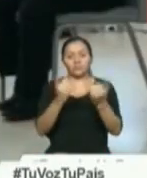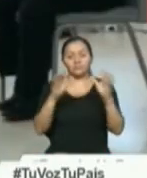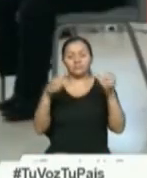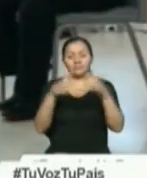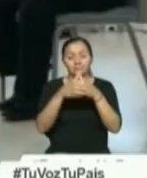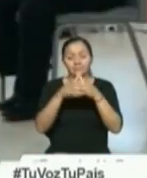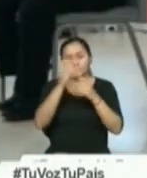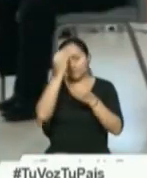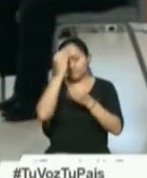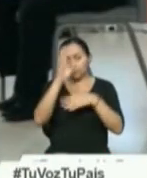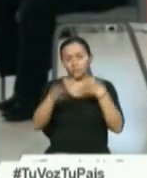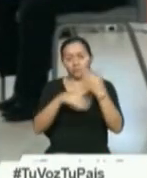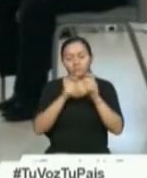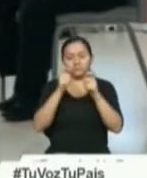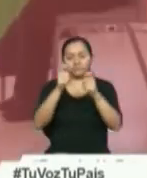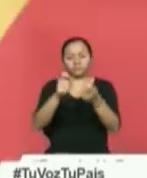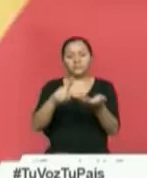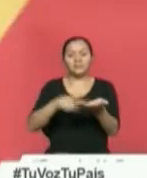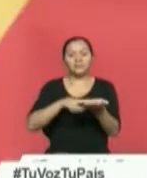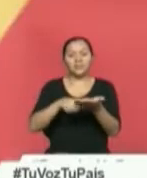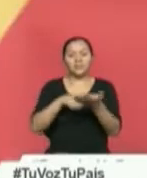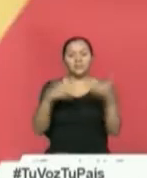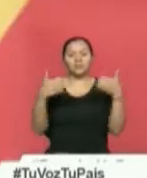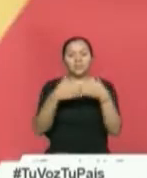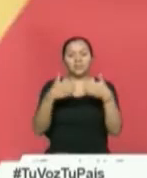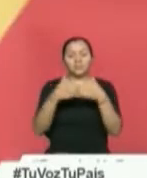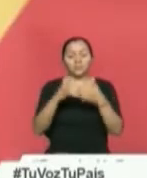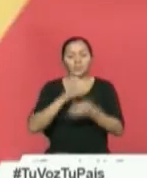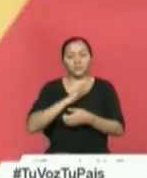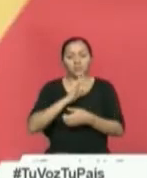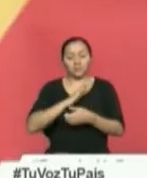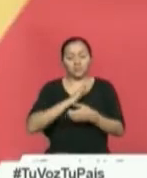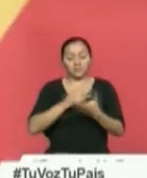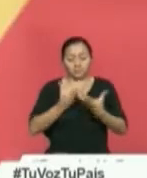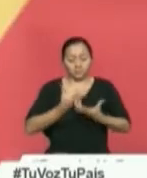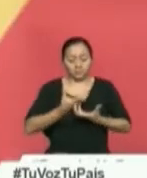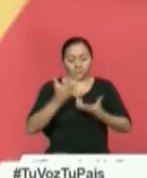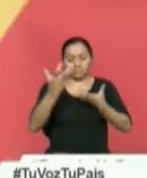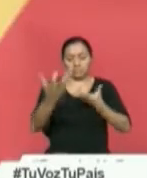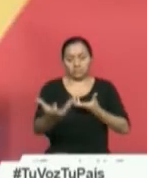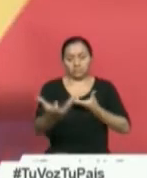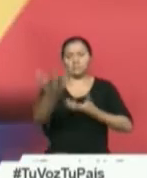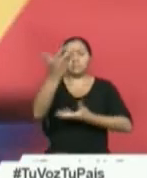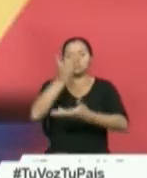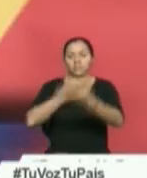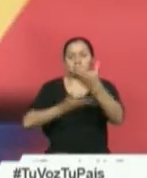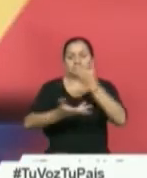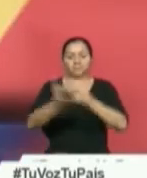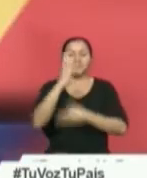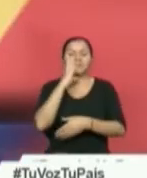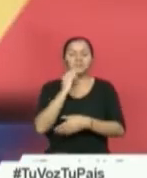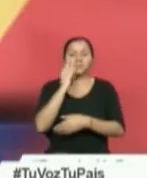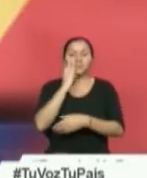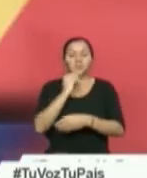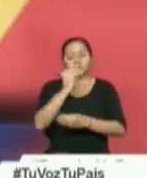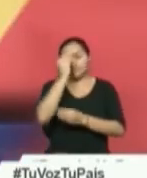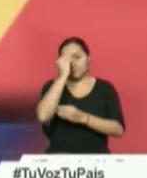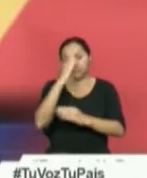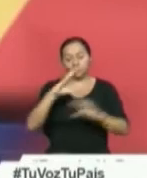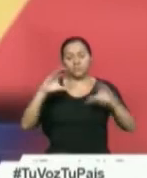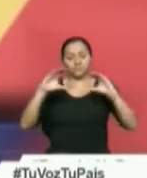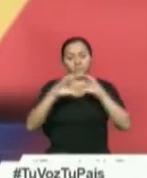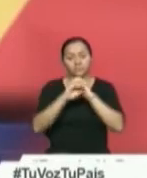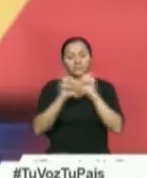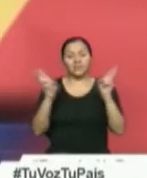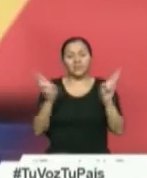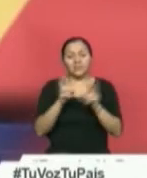entrega de la información, la reunión con los equipos técnicos seguramente para intercambiar experiencias, porque si bien el informe trata de resumir y de entregar